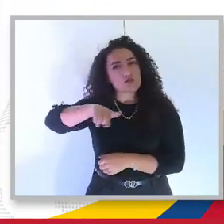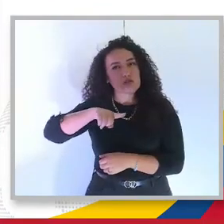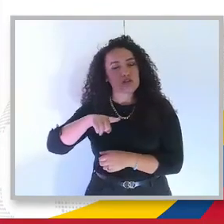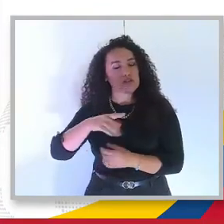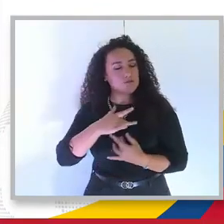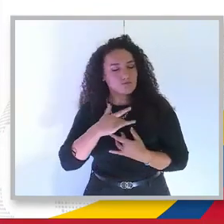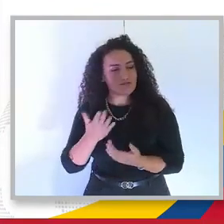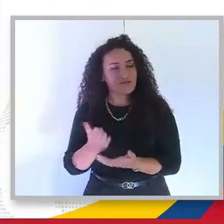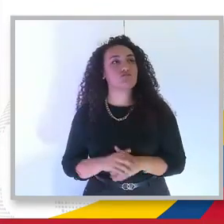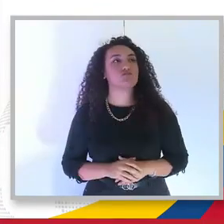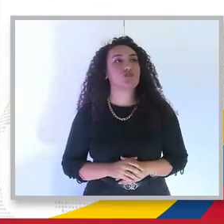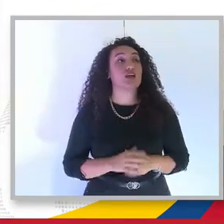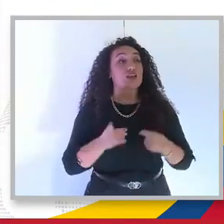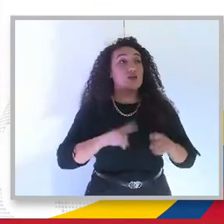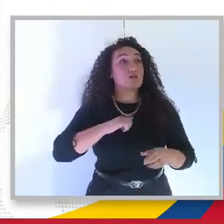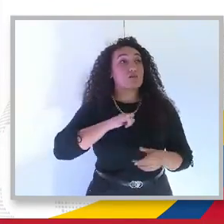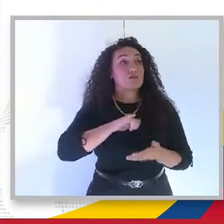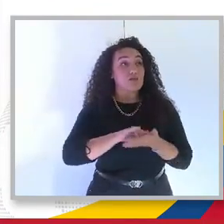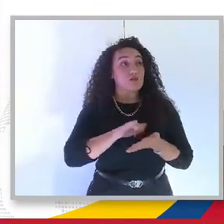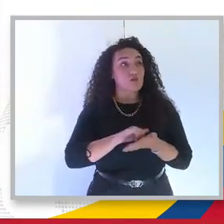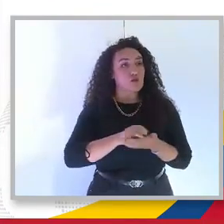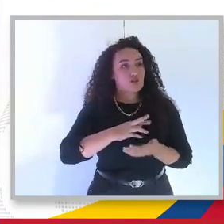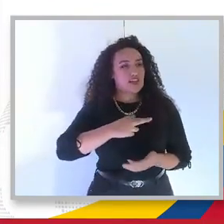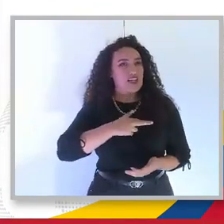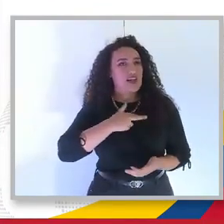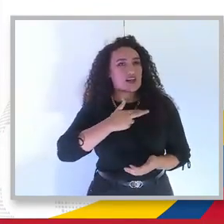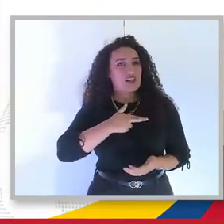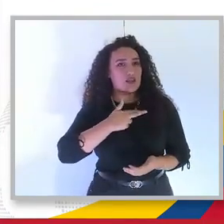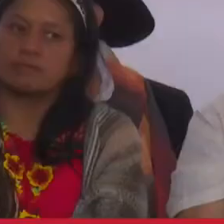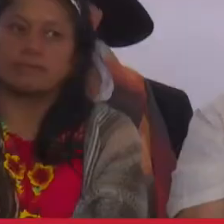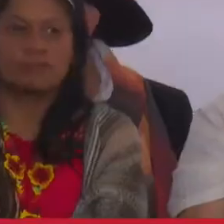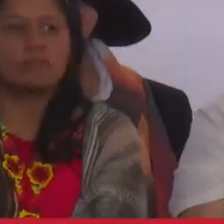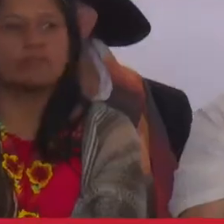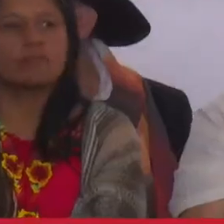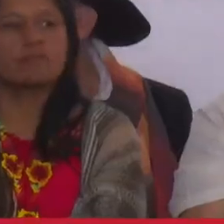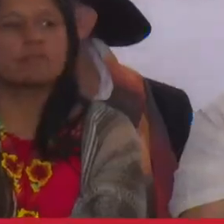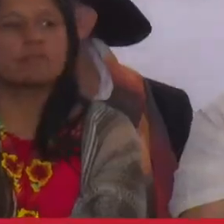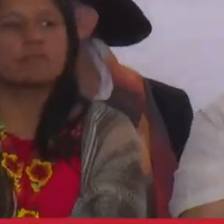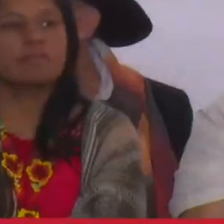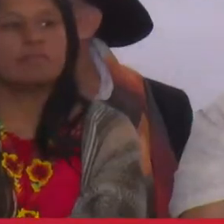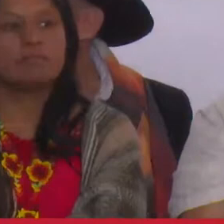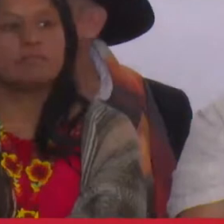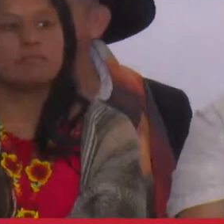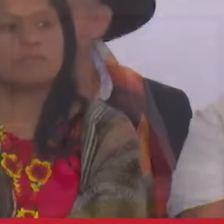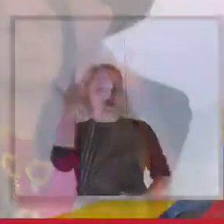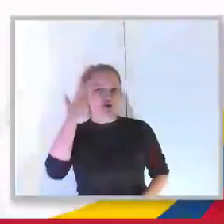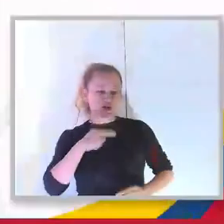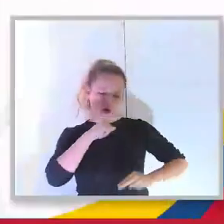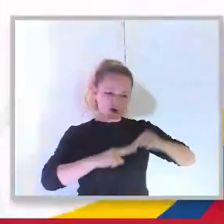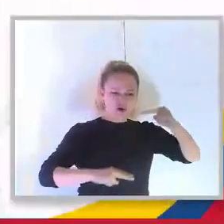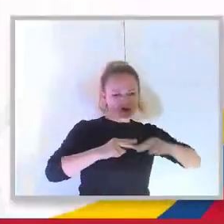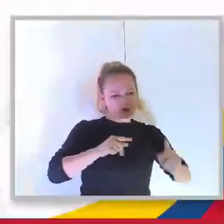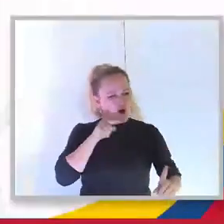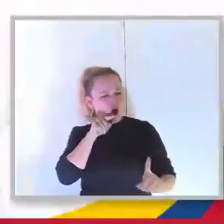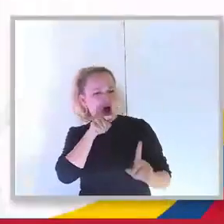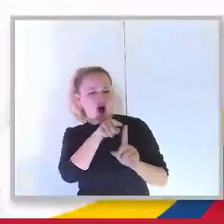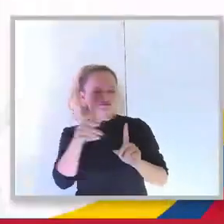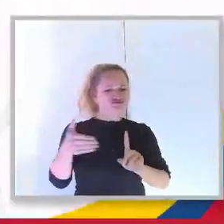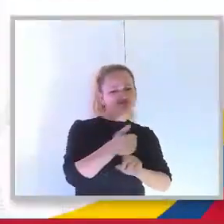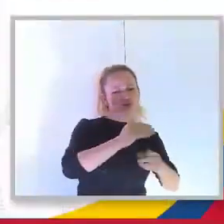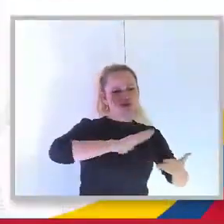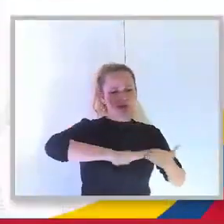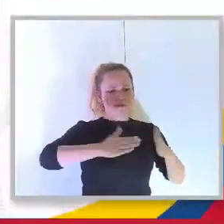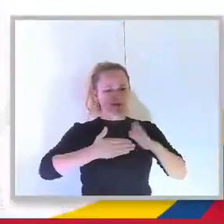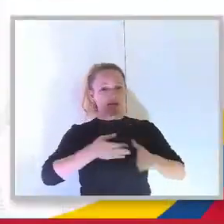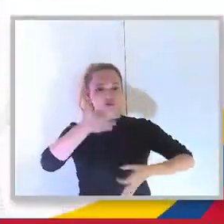practicantes de las religiones de origen africano, especialmente luchando día a día en la construcción de esa paz, de esa